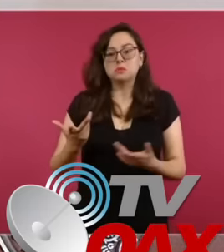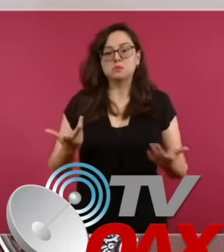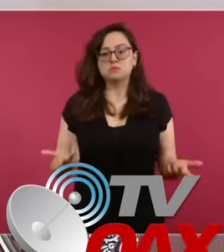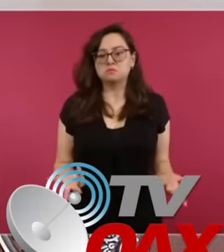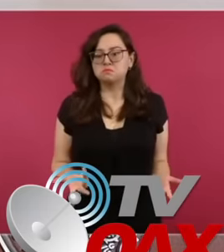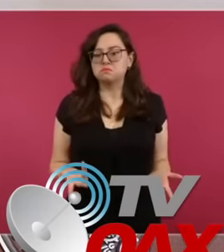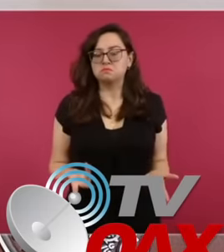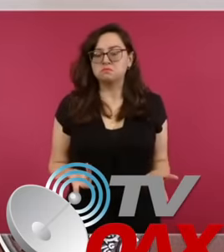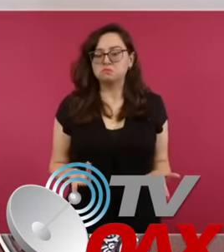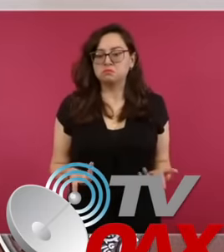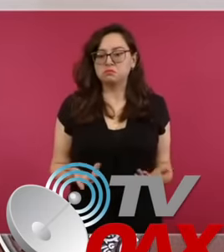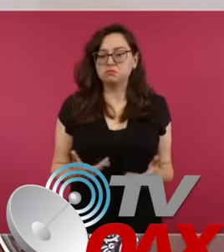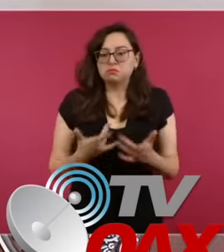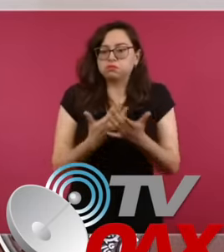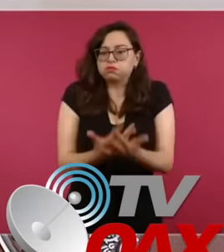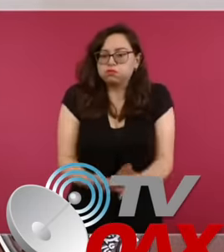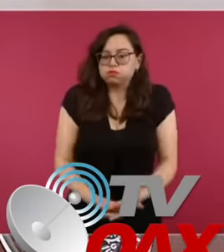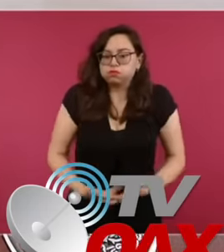o no pago